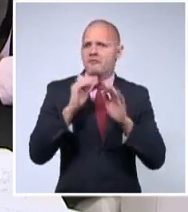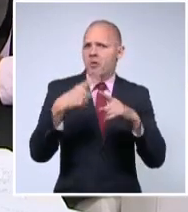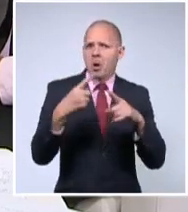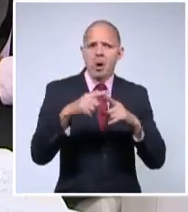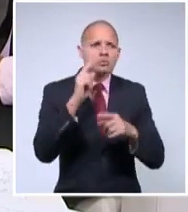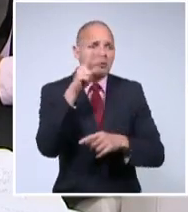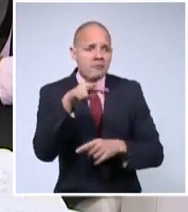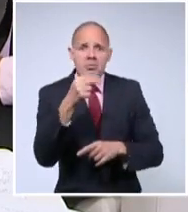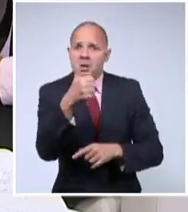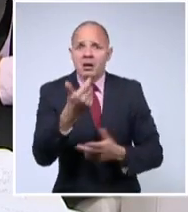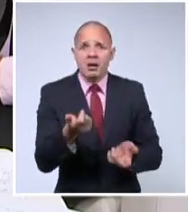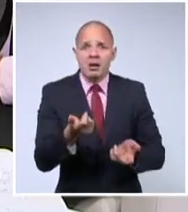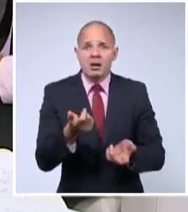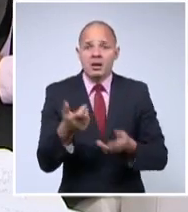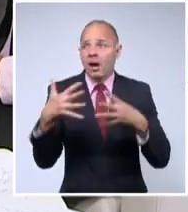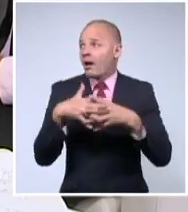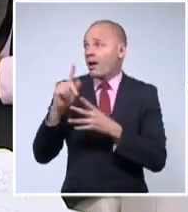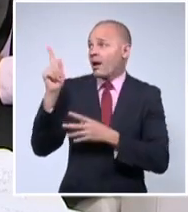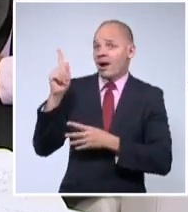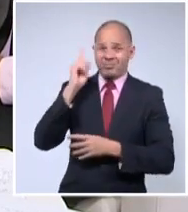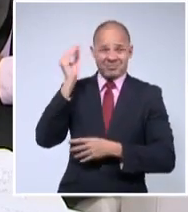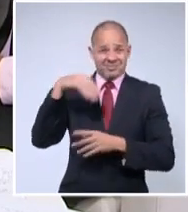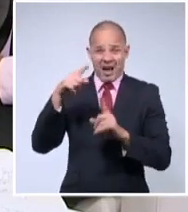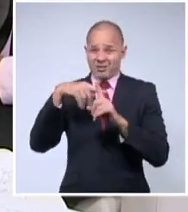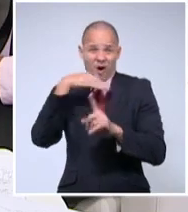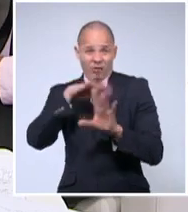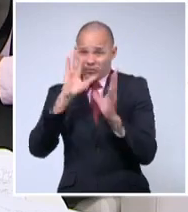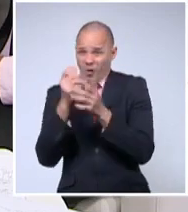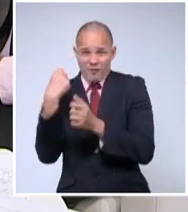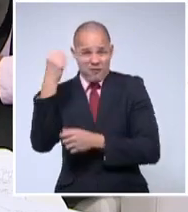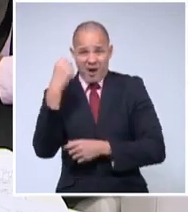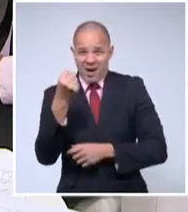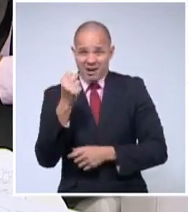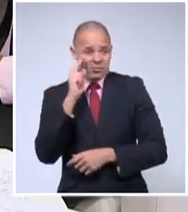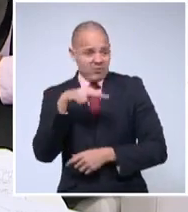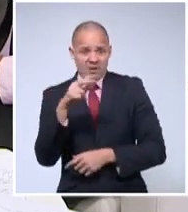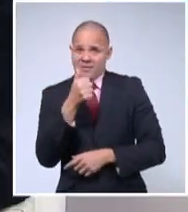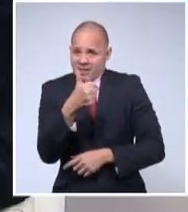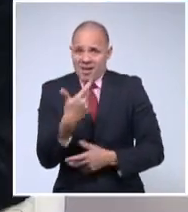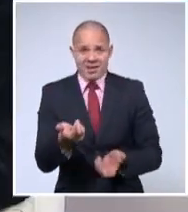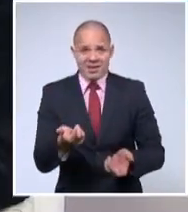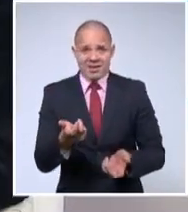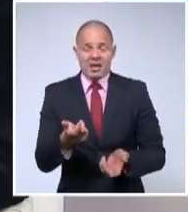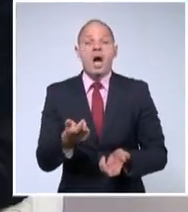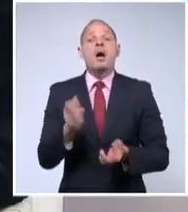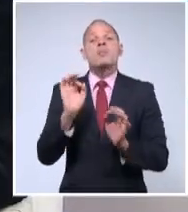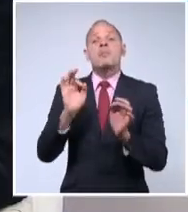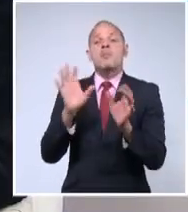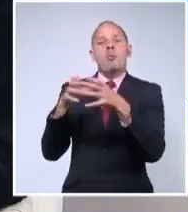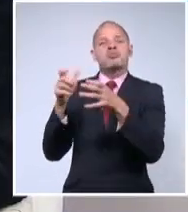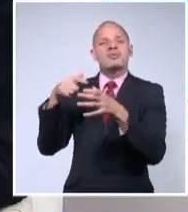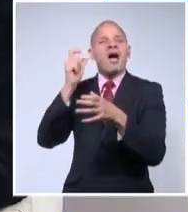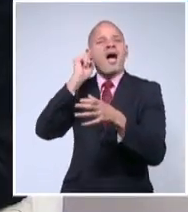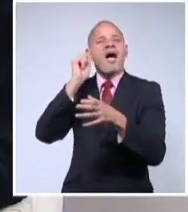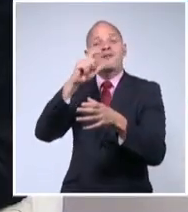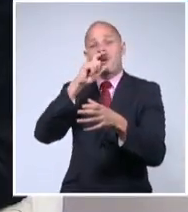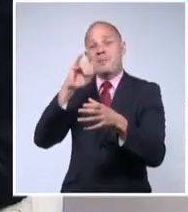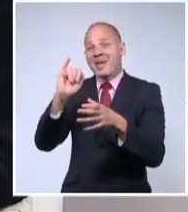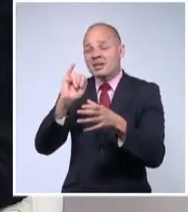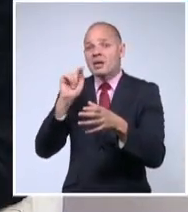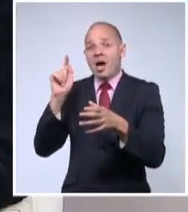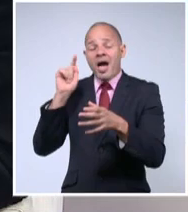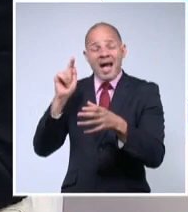Las autoridades de aplicación y cumplimiento de la ley, el Buró Federal de Investigaciones, conoce de estos hechos. O sea,